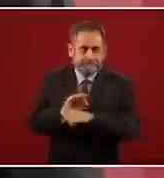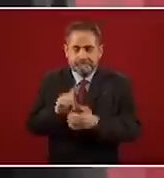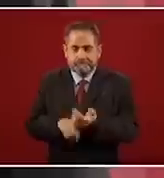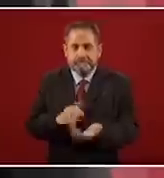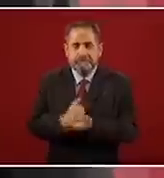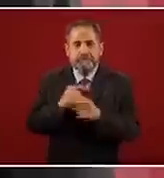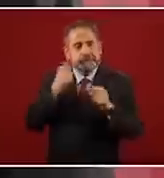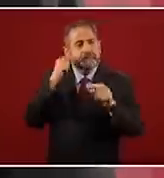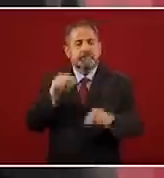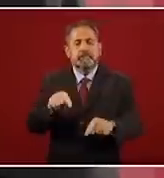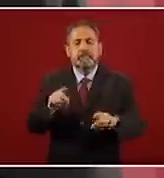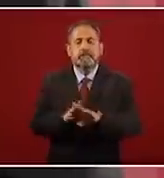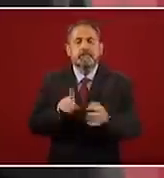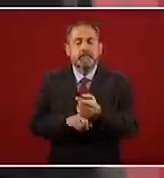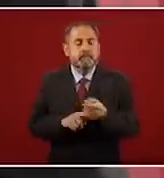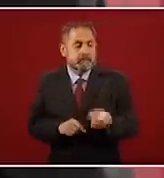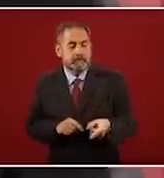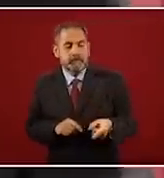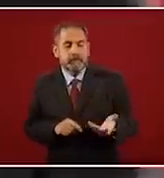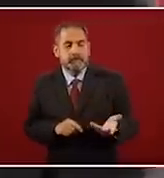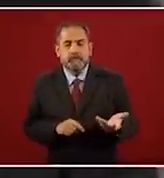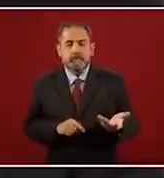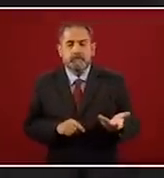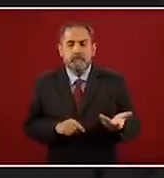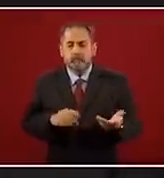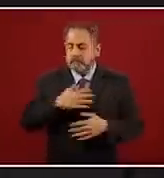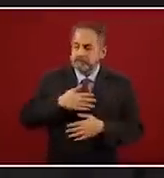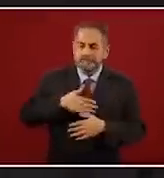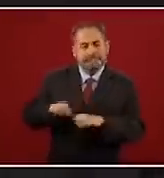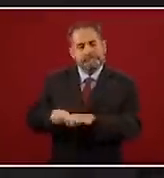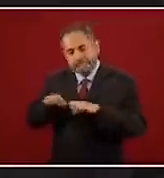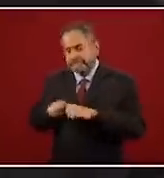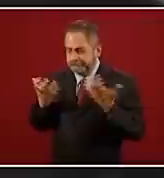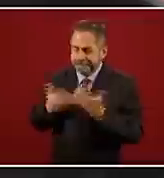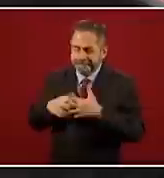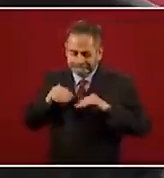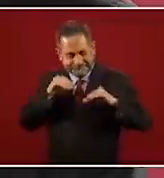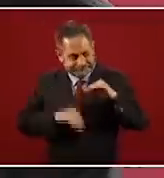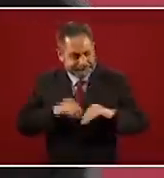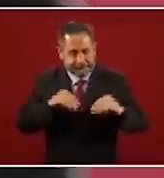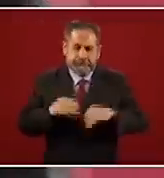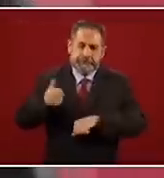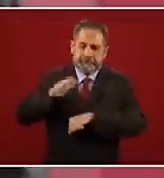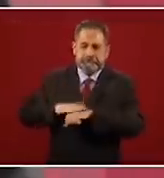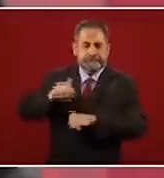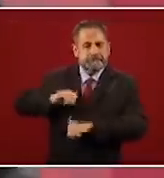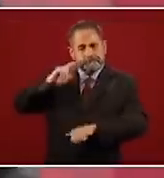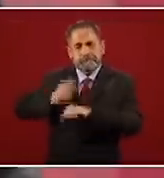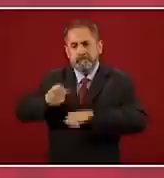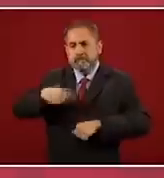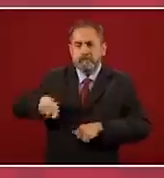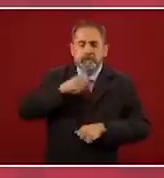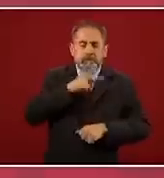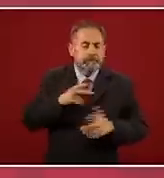creando nosotros otra vez nuestros equipos de perforación y manejando todo por administración, no